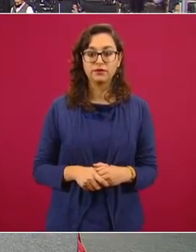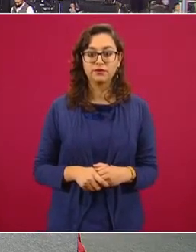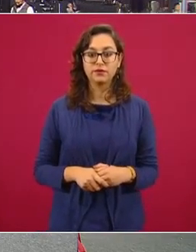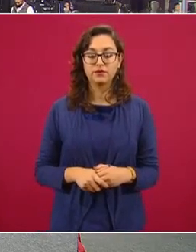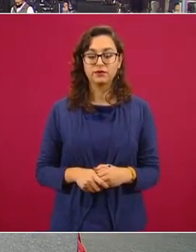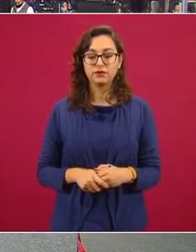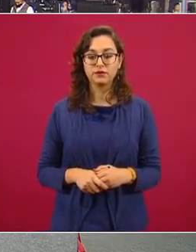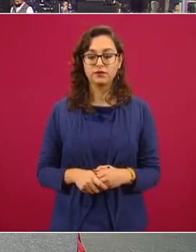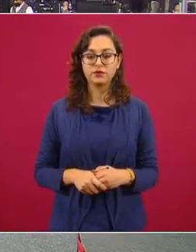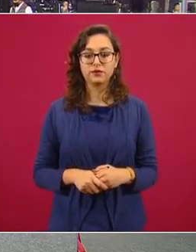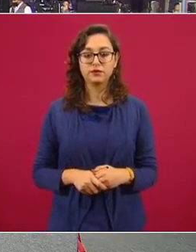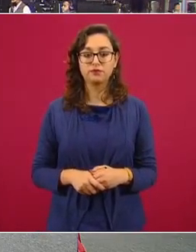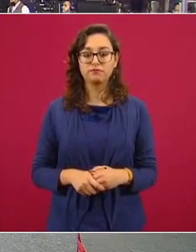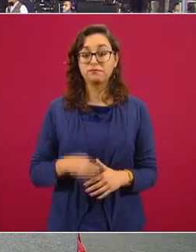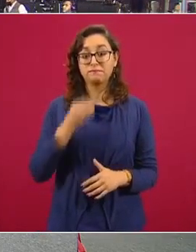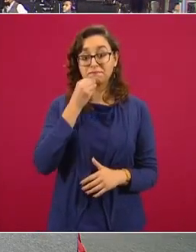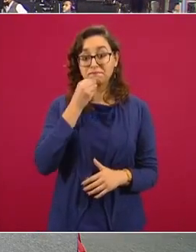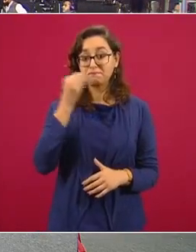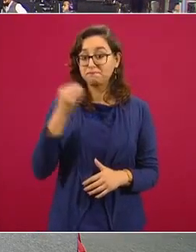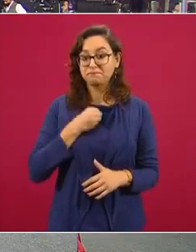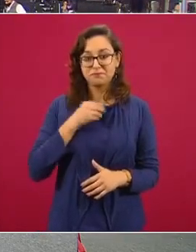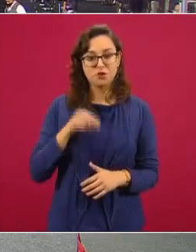Compañero, ni modo.